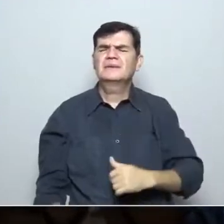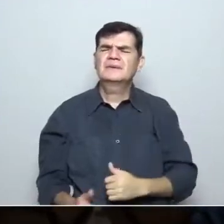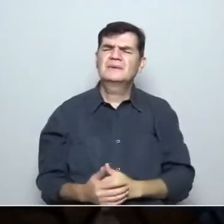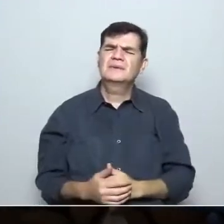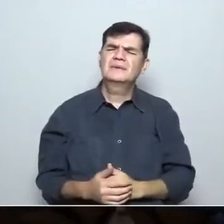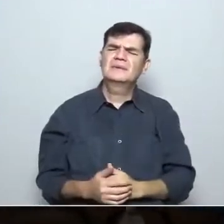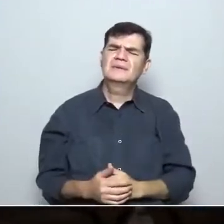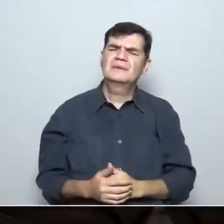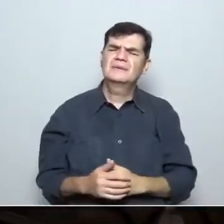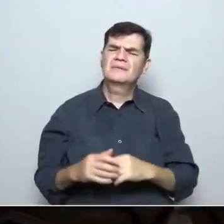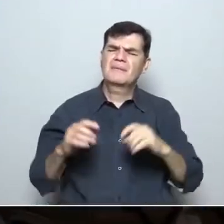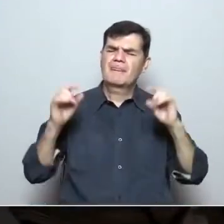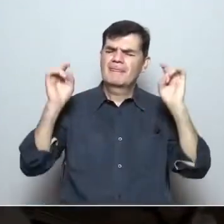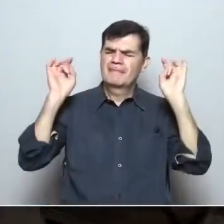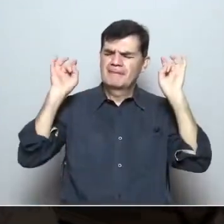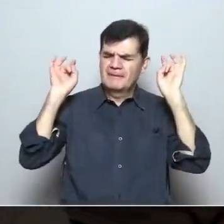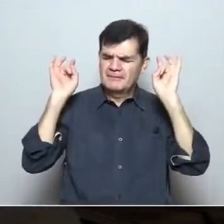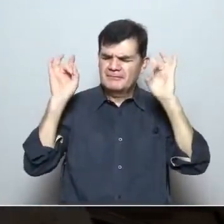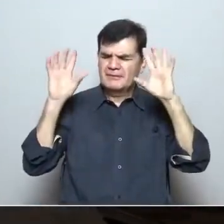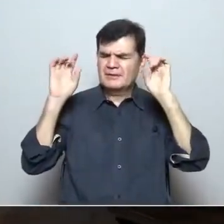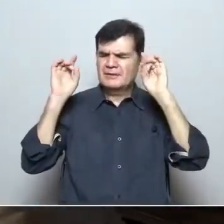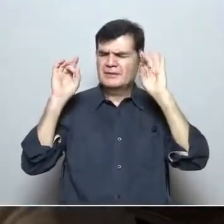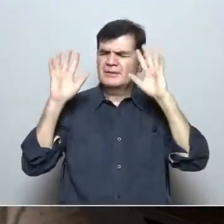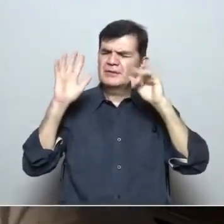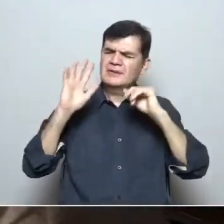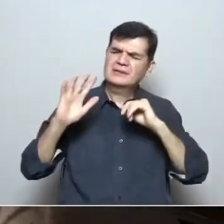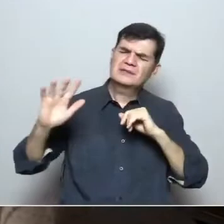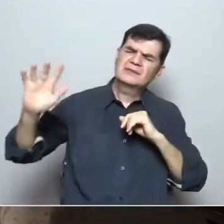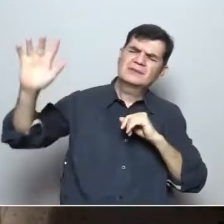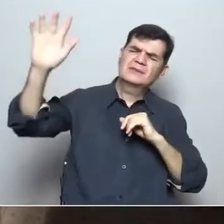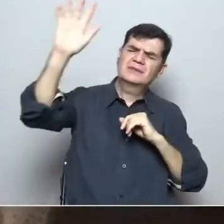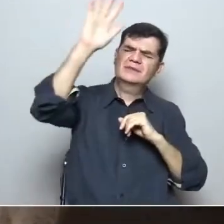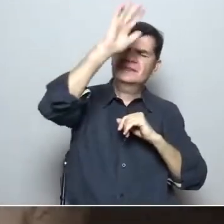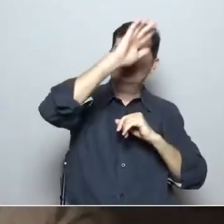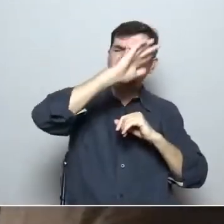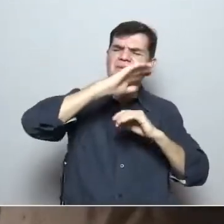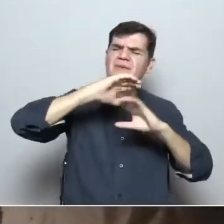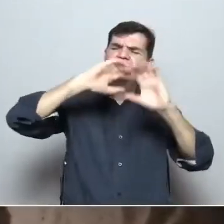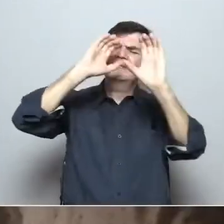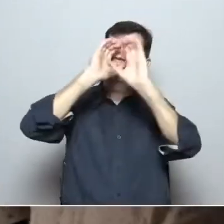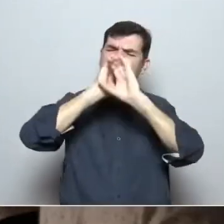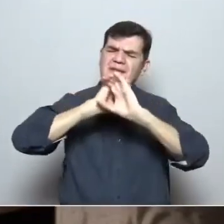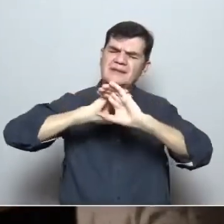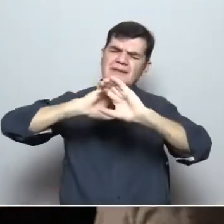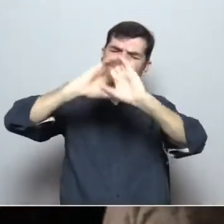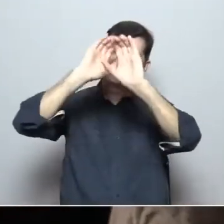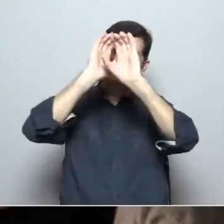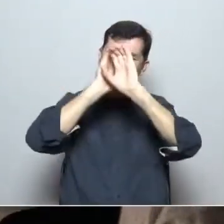Abrazan al Señor, hombres. Mi corazón se une